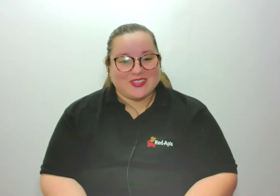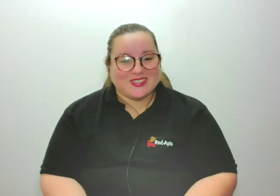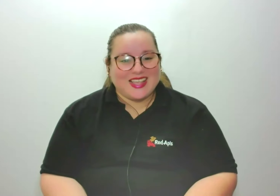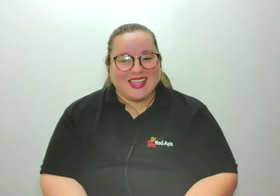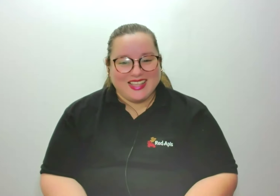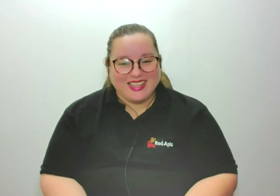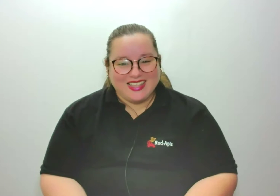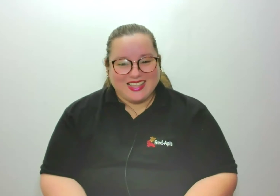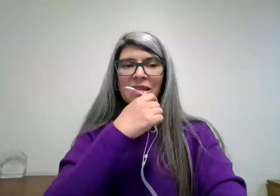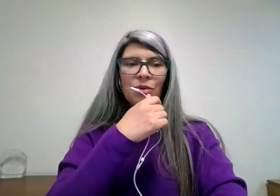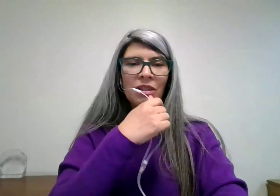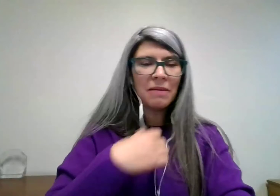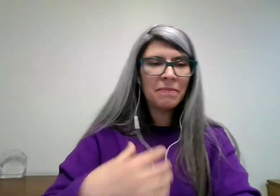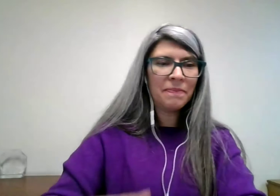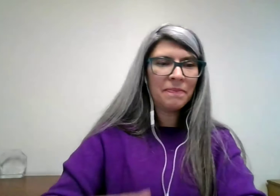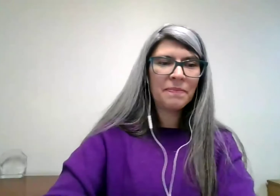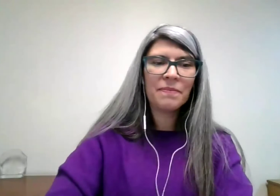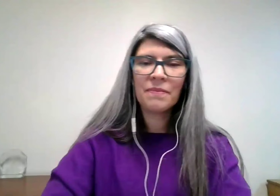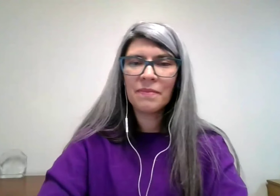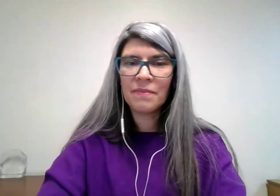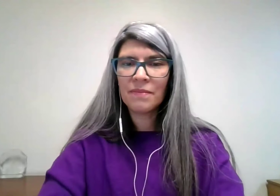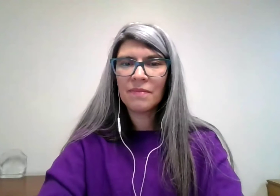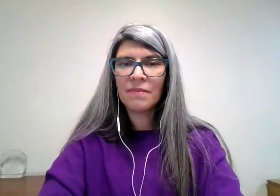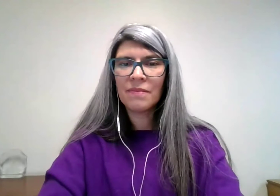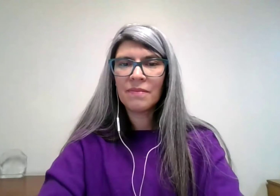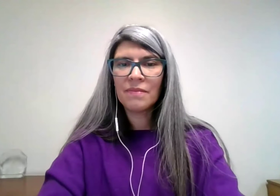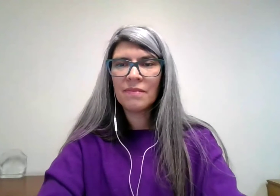como profesora Con discapacidad múltiple. con discapacidad múltiple.